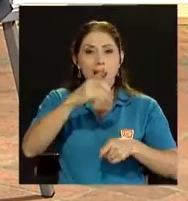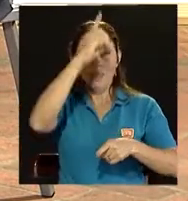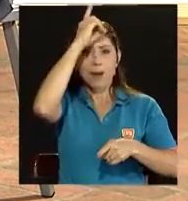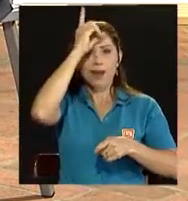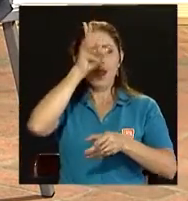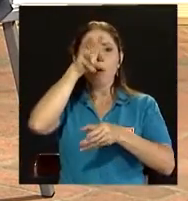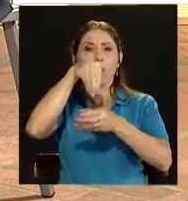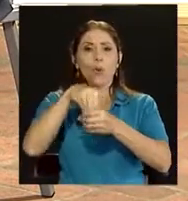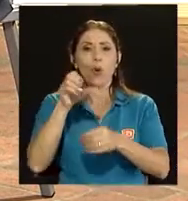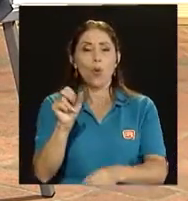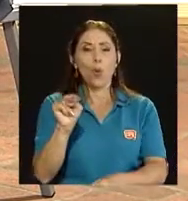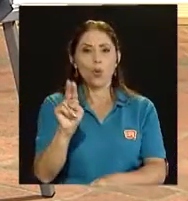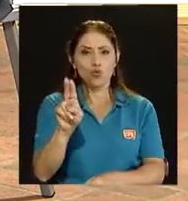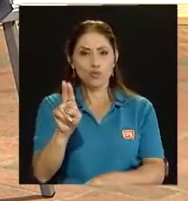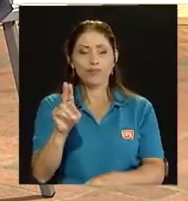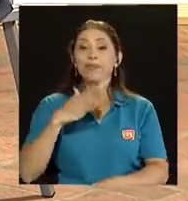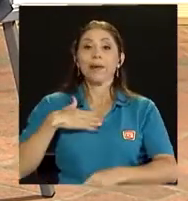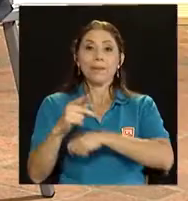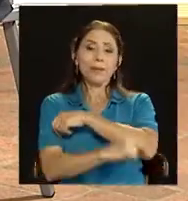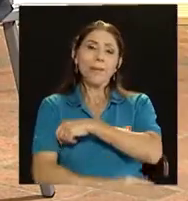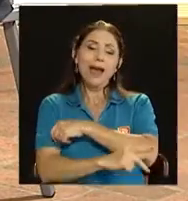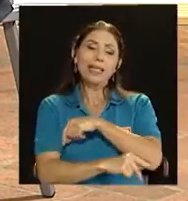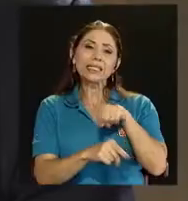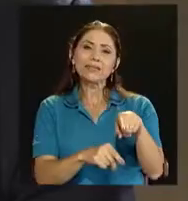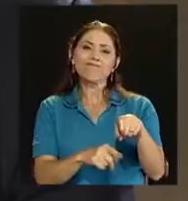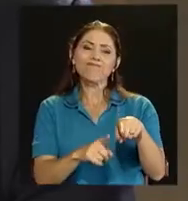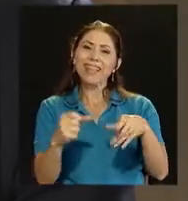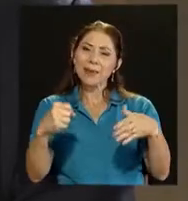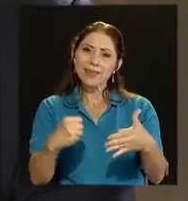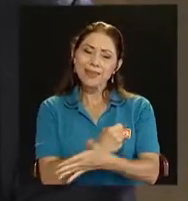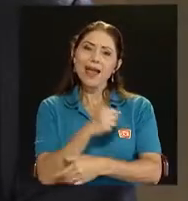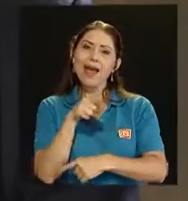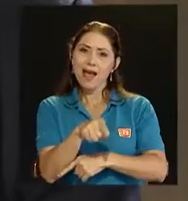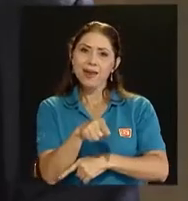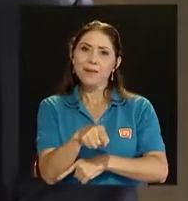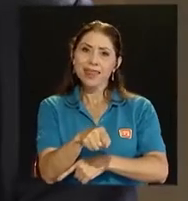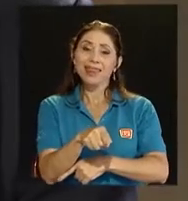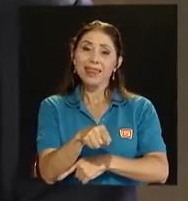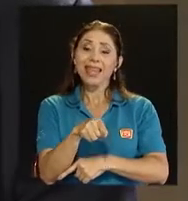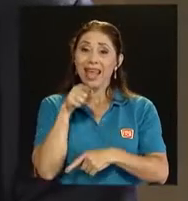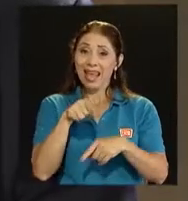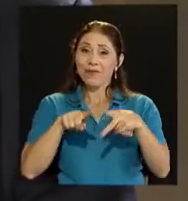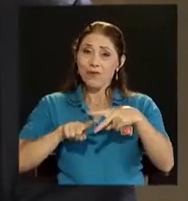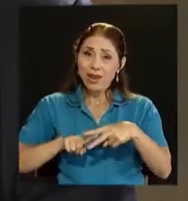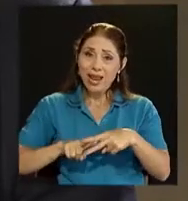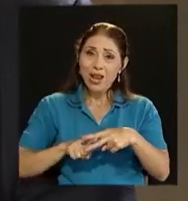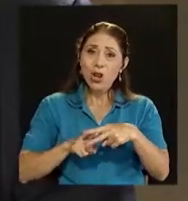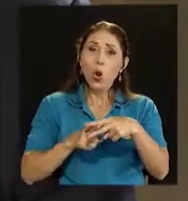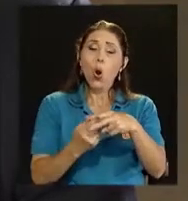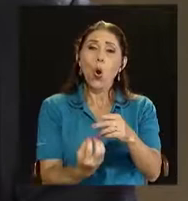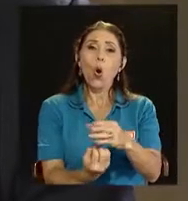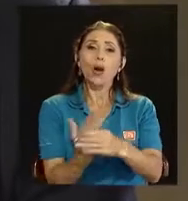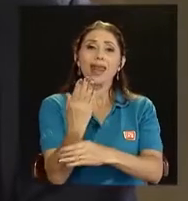De una cierta manera mi país lamentablemente fue en la origen de las Naciones